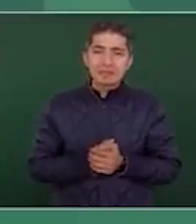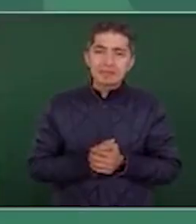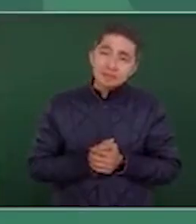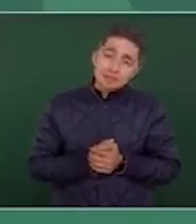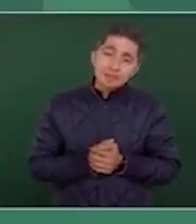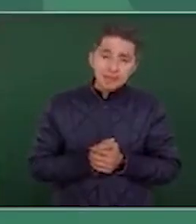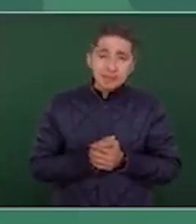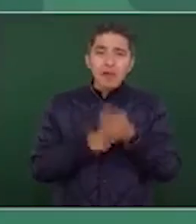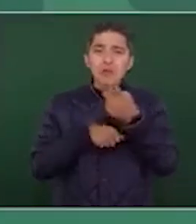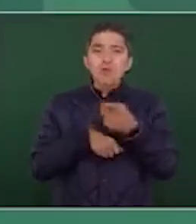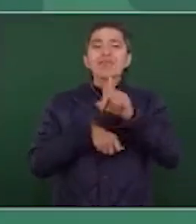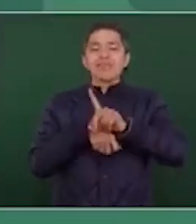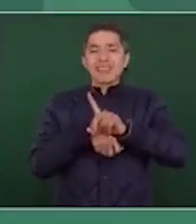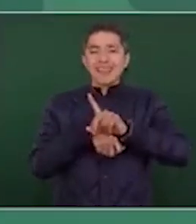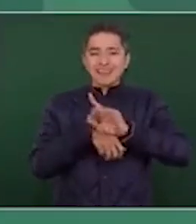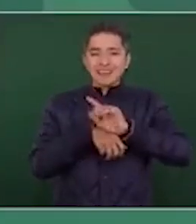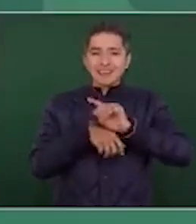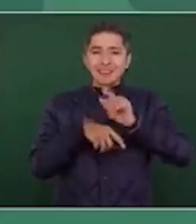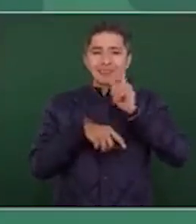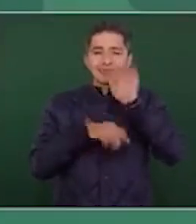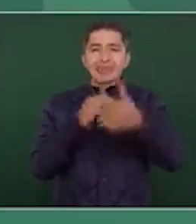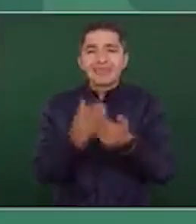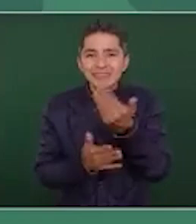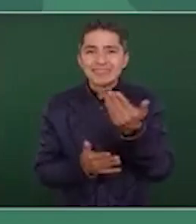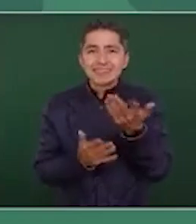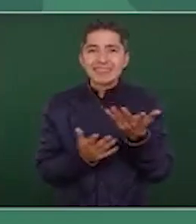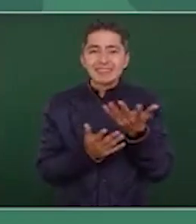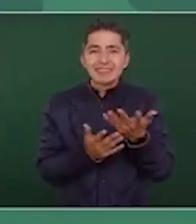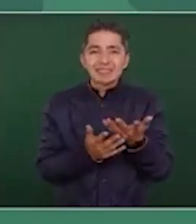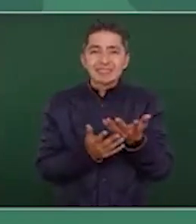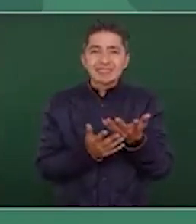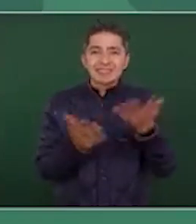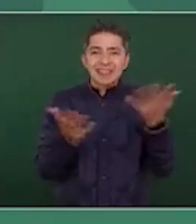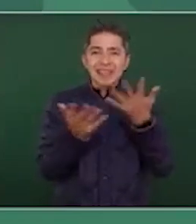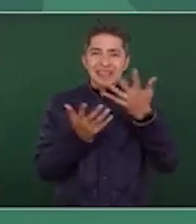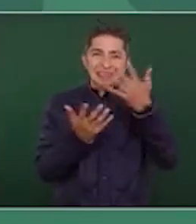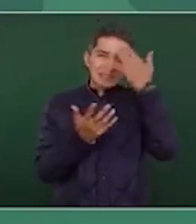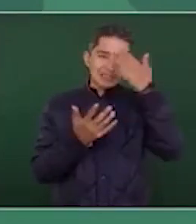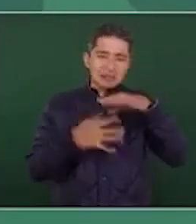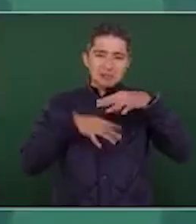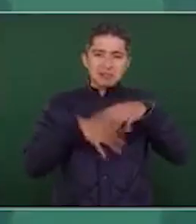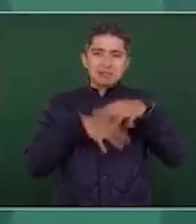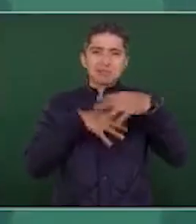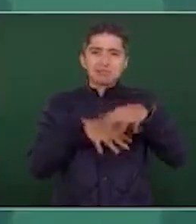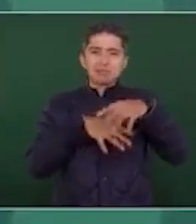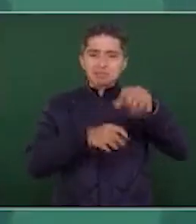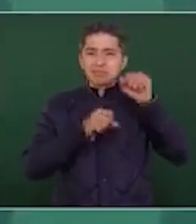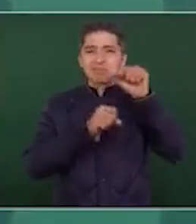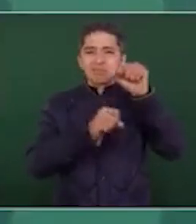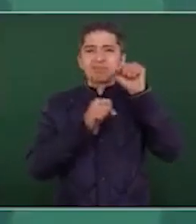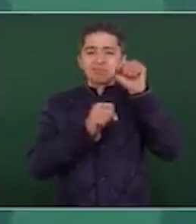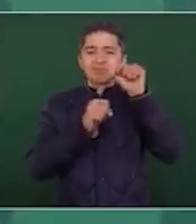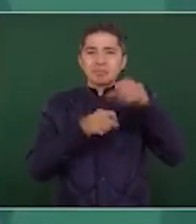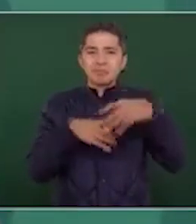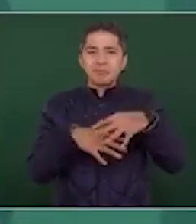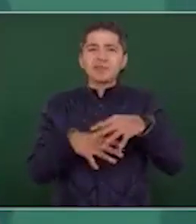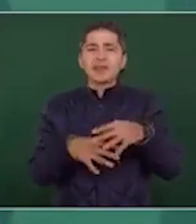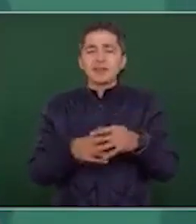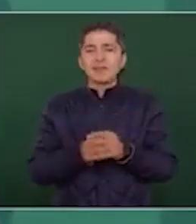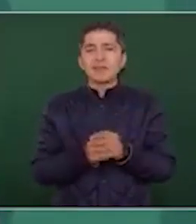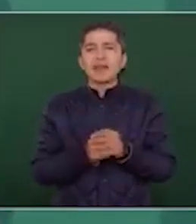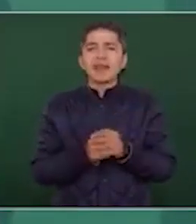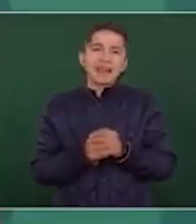un día después de que se lleva a cabo una protesta en el